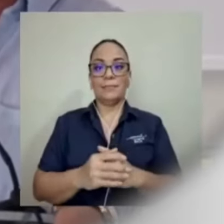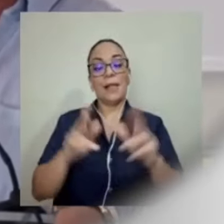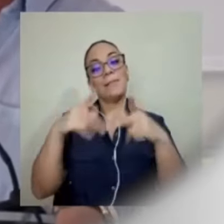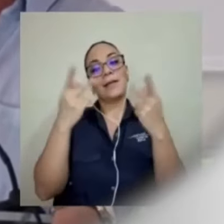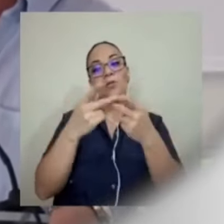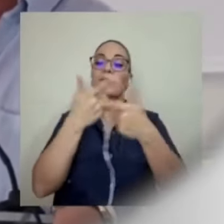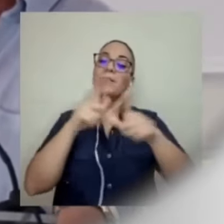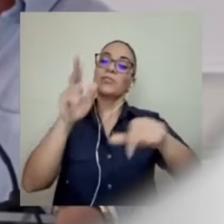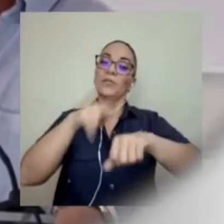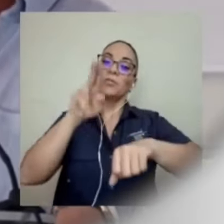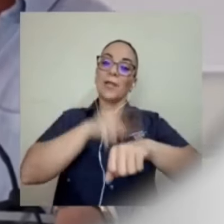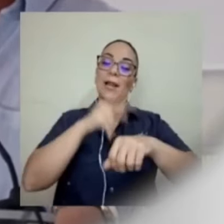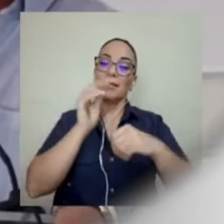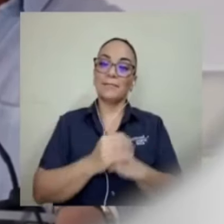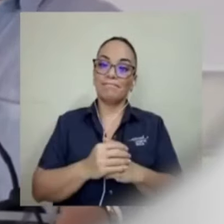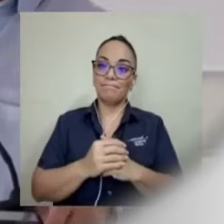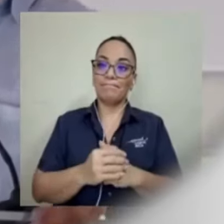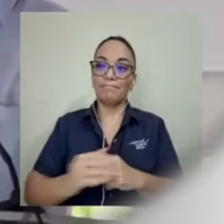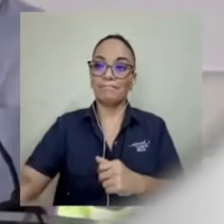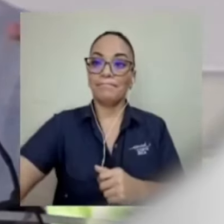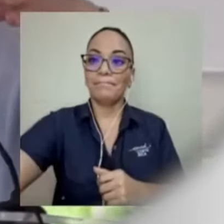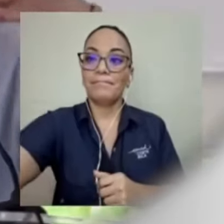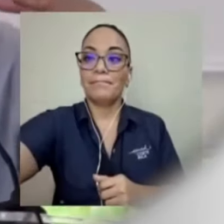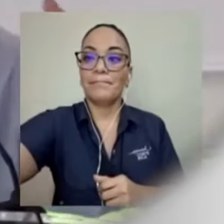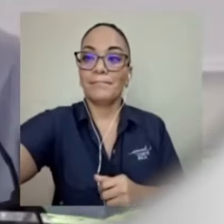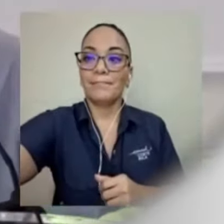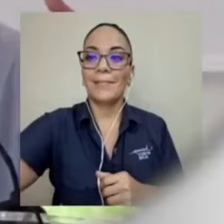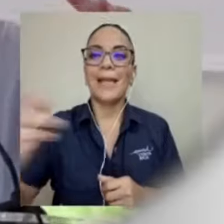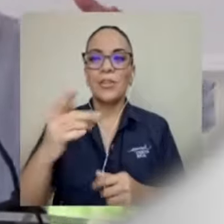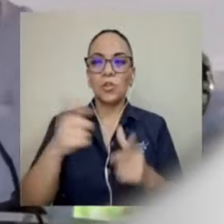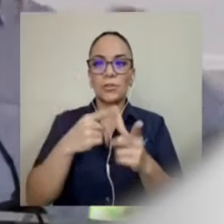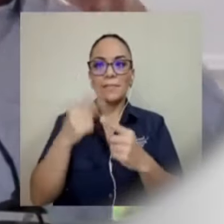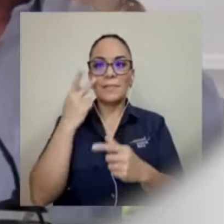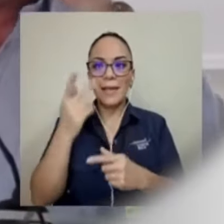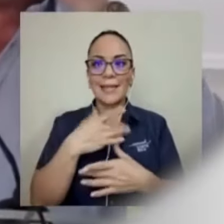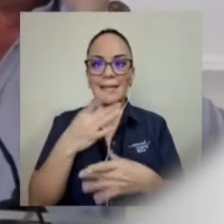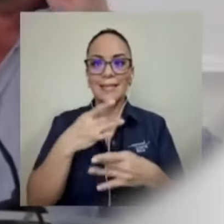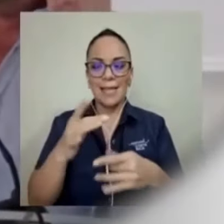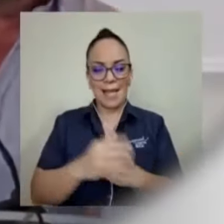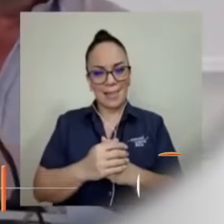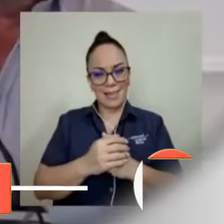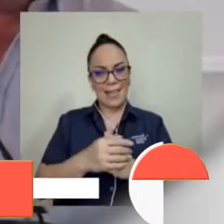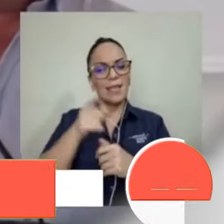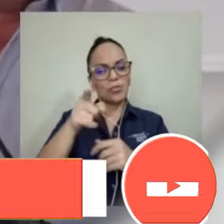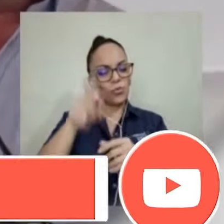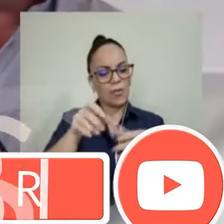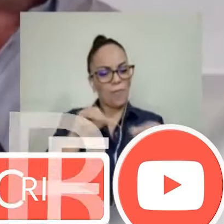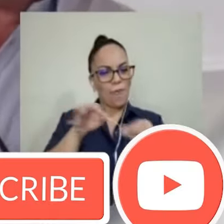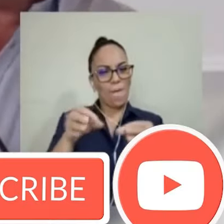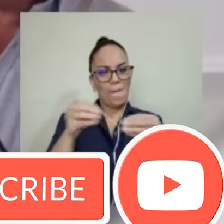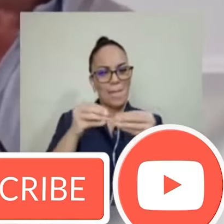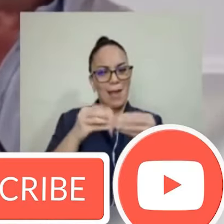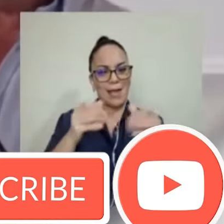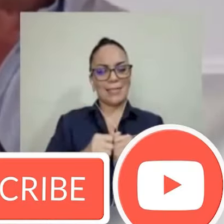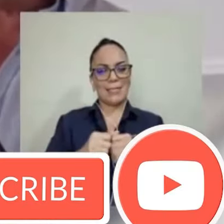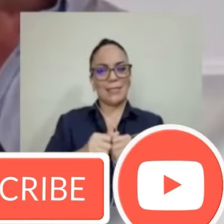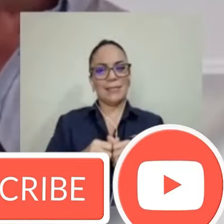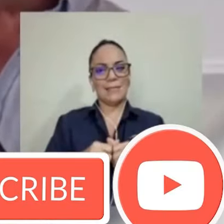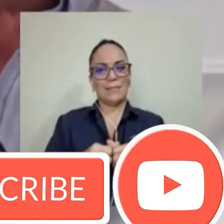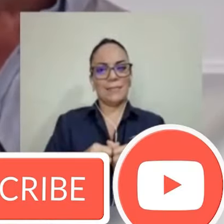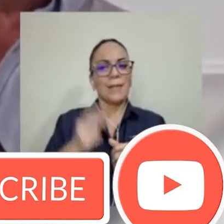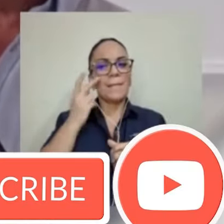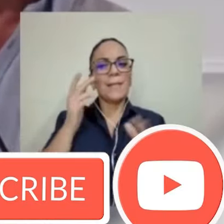liberación nacional Entonces ve Qué interesante y esto yo lo tengo que ampliar vea como